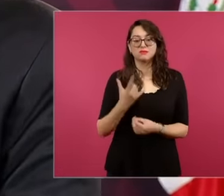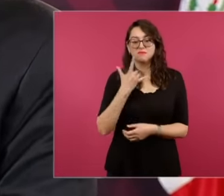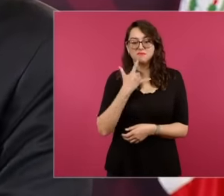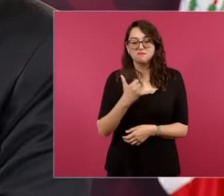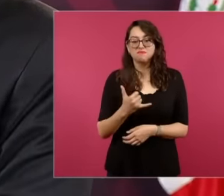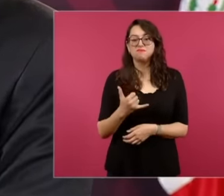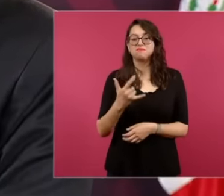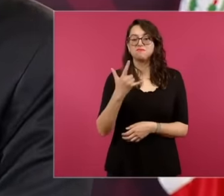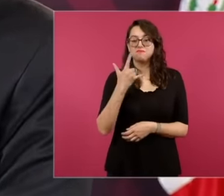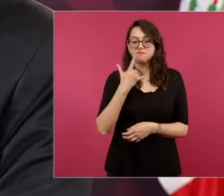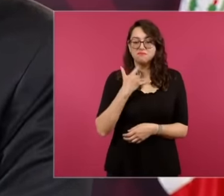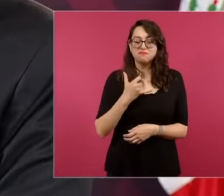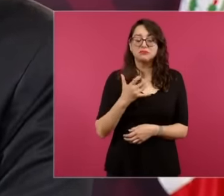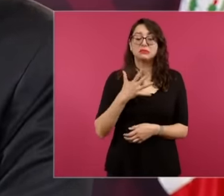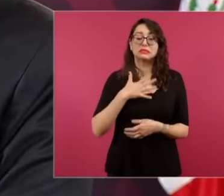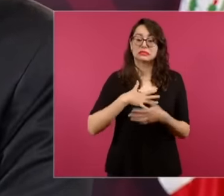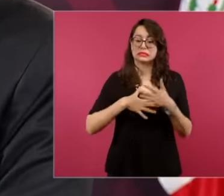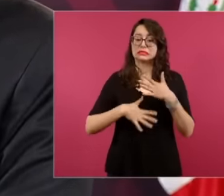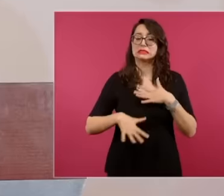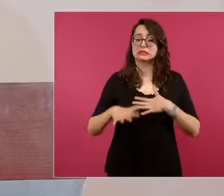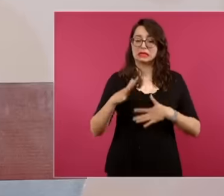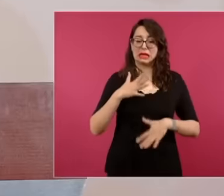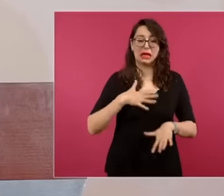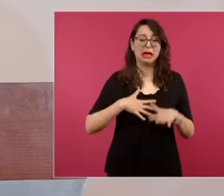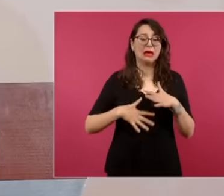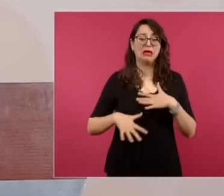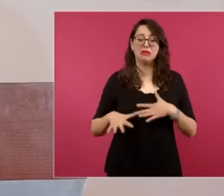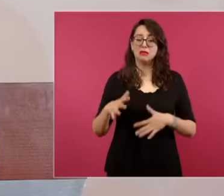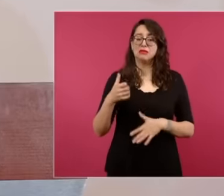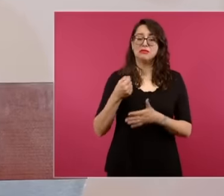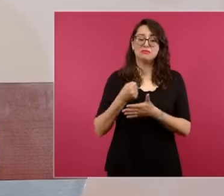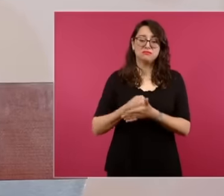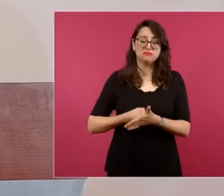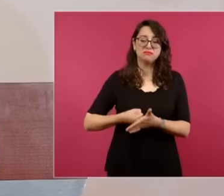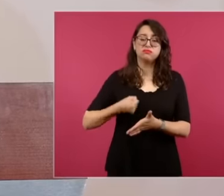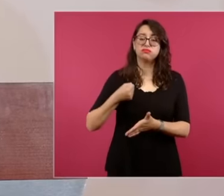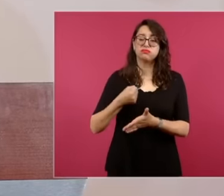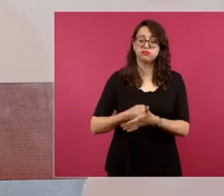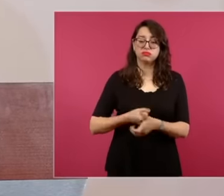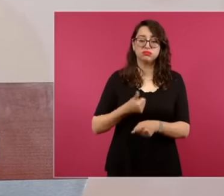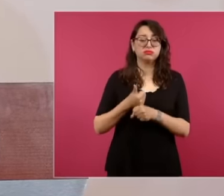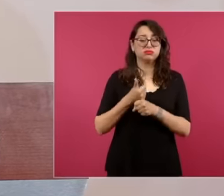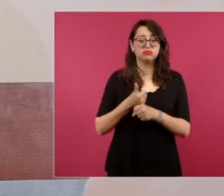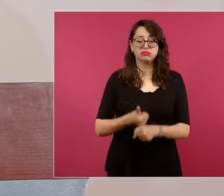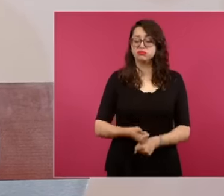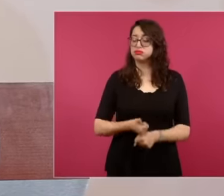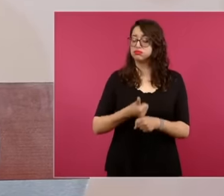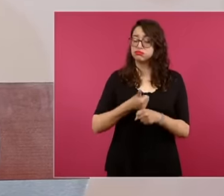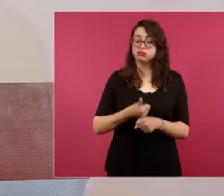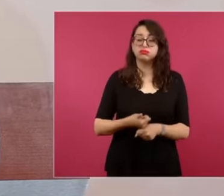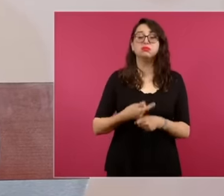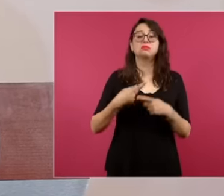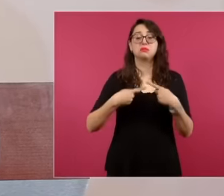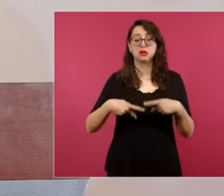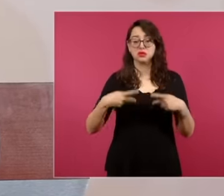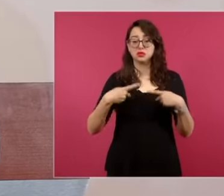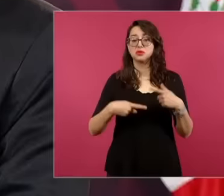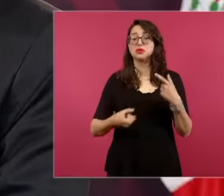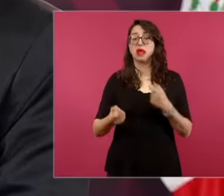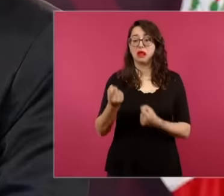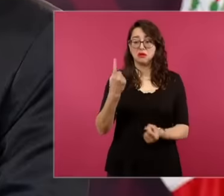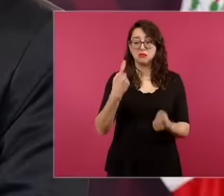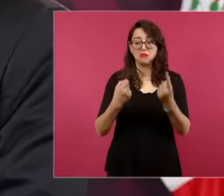de muchas fatigas, sufrimientos, incluso de quienes se nos adelantaron, quienes perdieron la